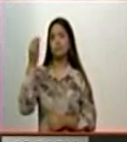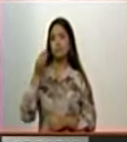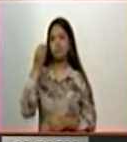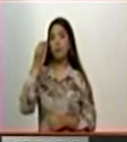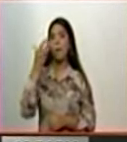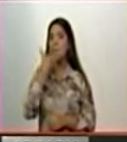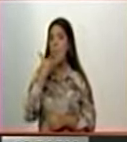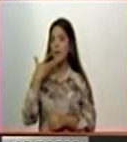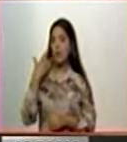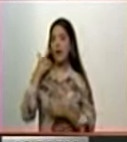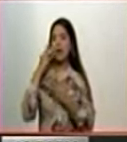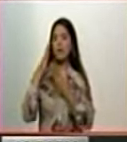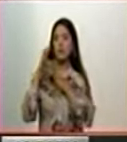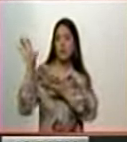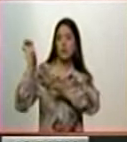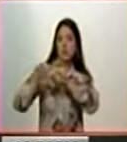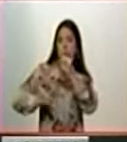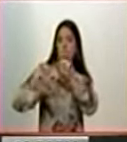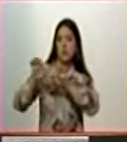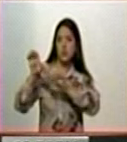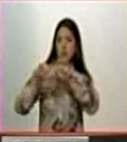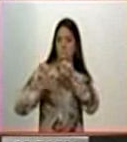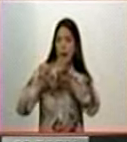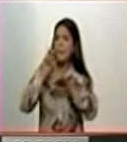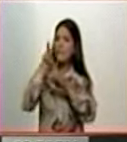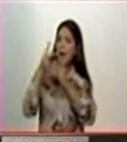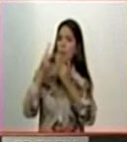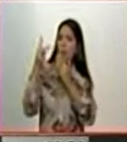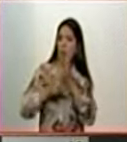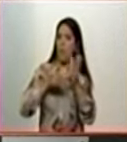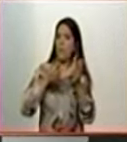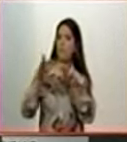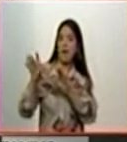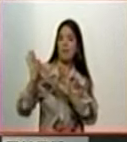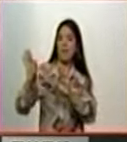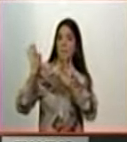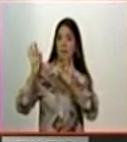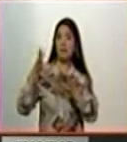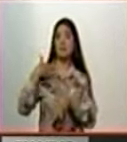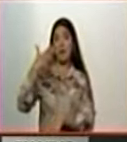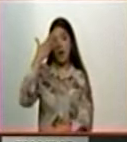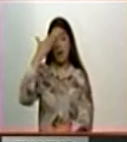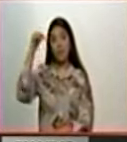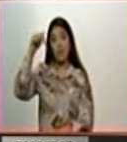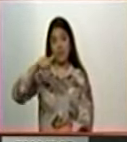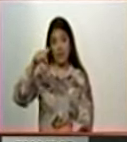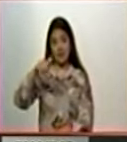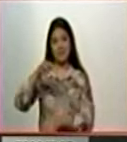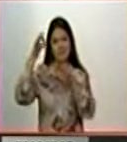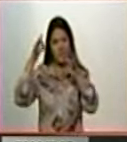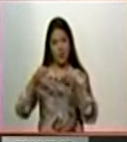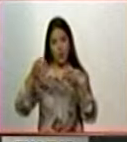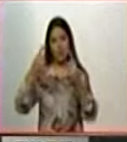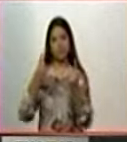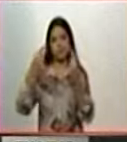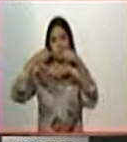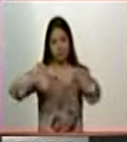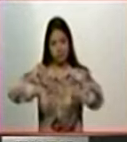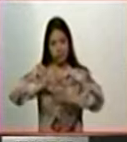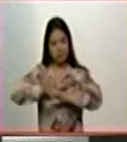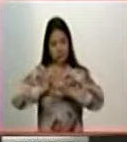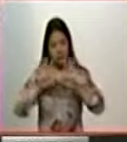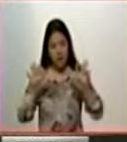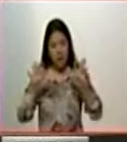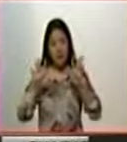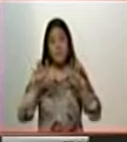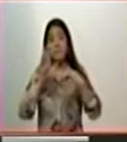las causas y veamos los planes especiales que sabemos de aquí se van a acordar para ser sometidos a